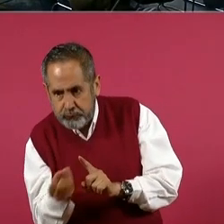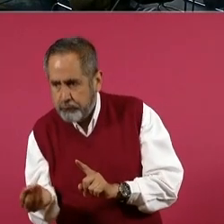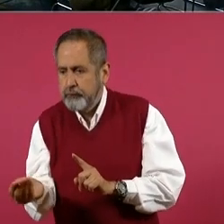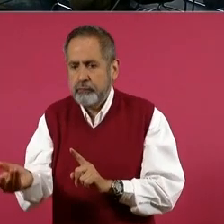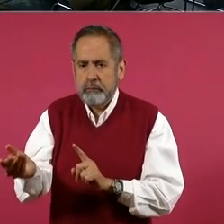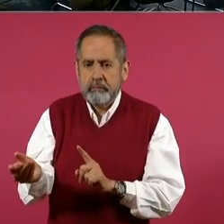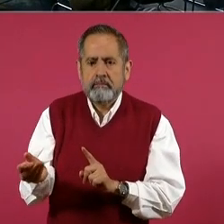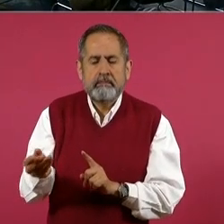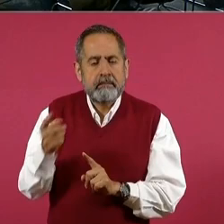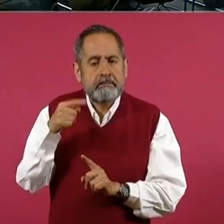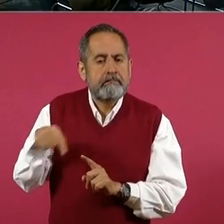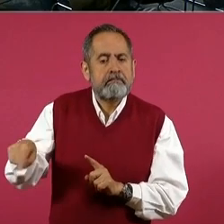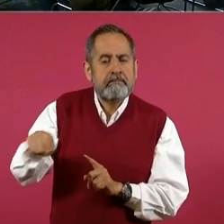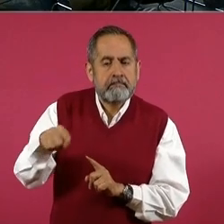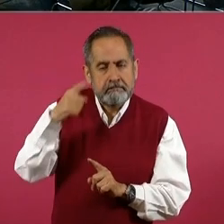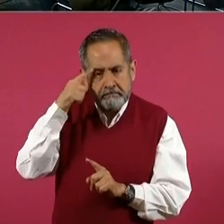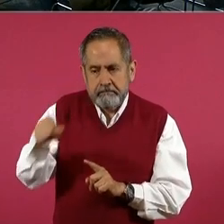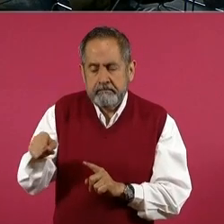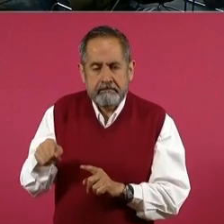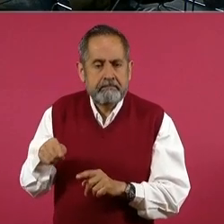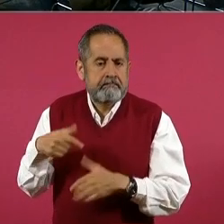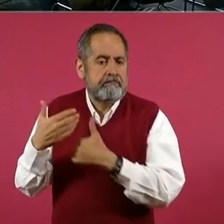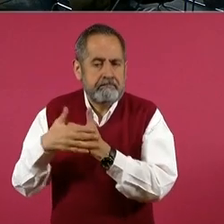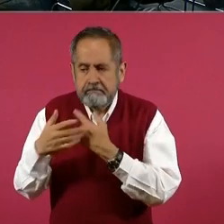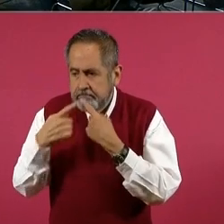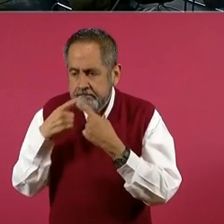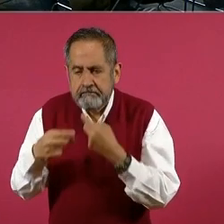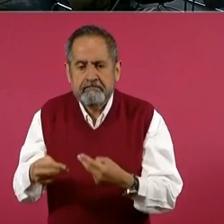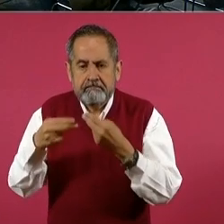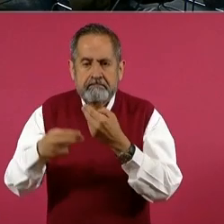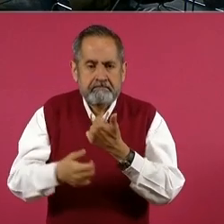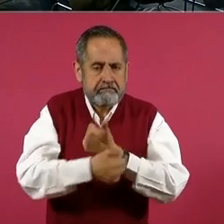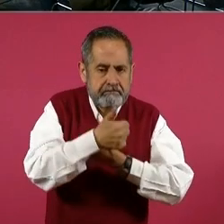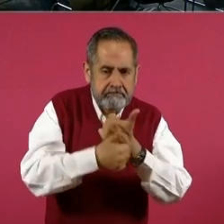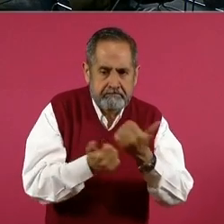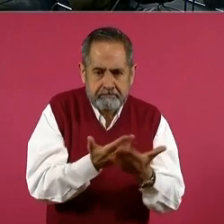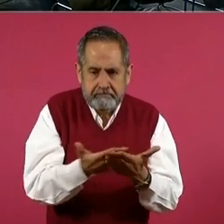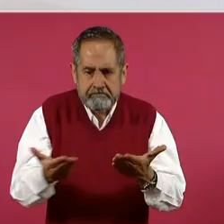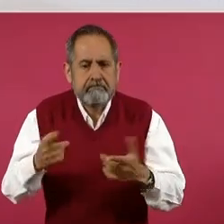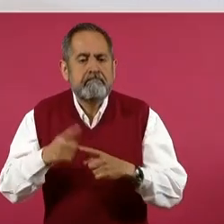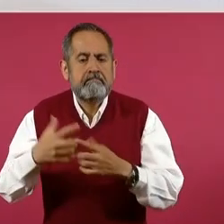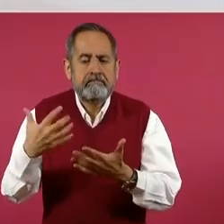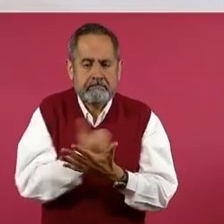y ya van a licitar también